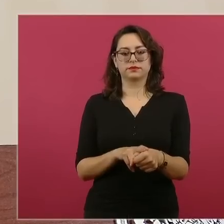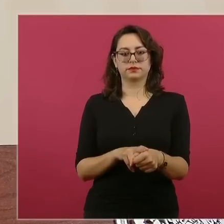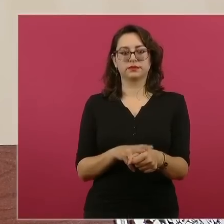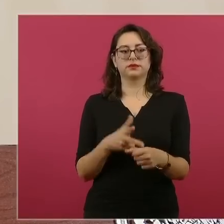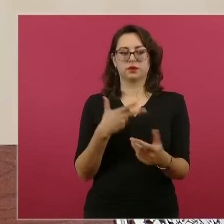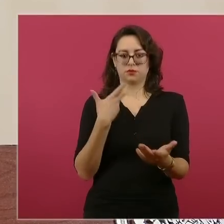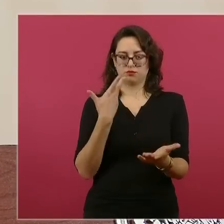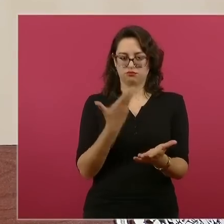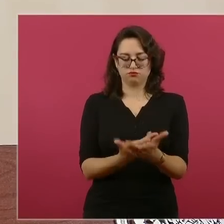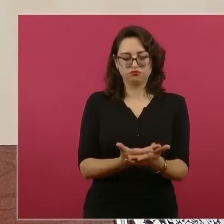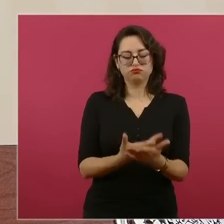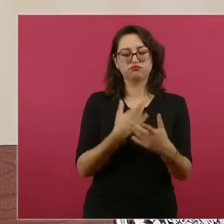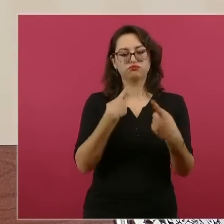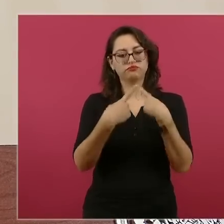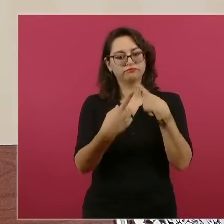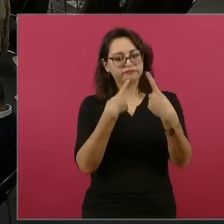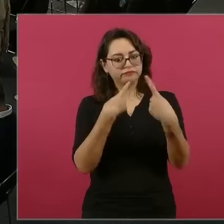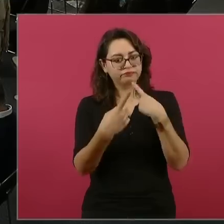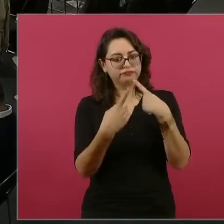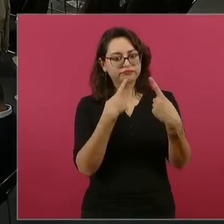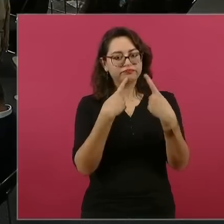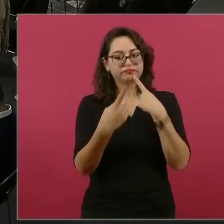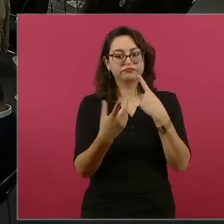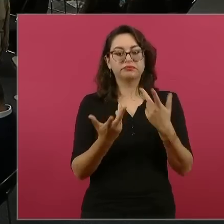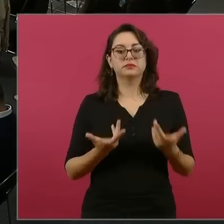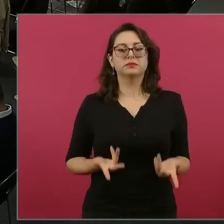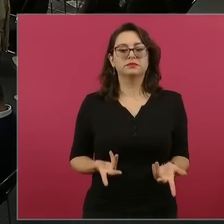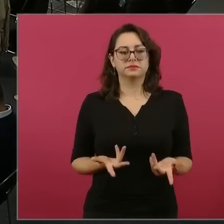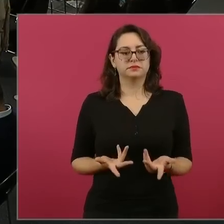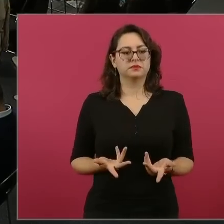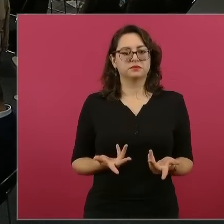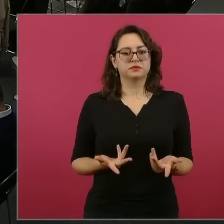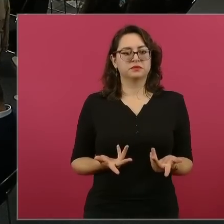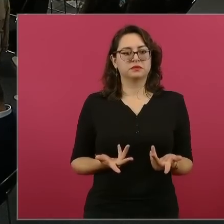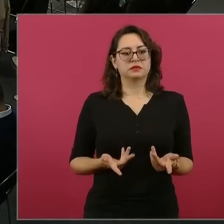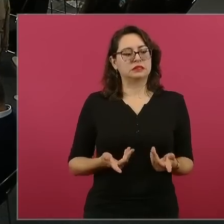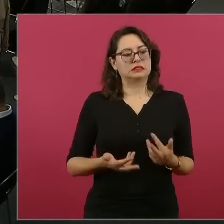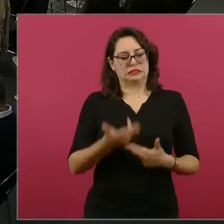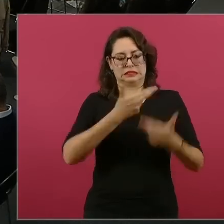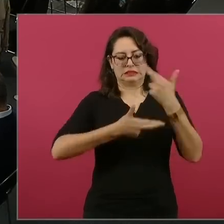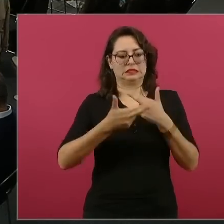vamos a plantear? Se los compramos